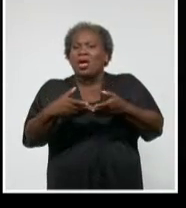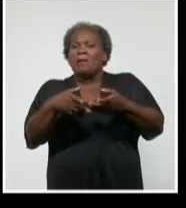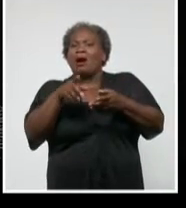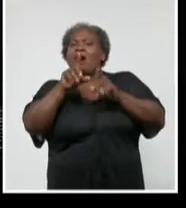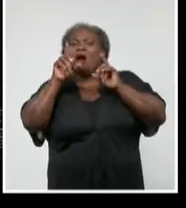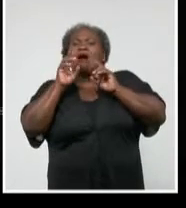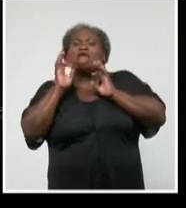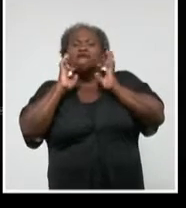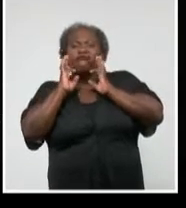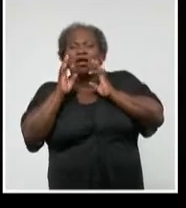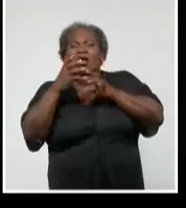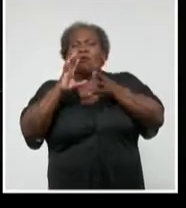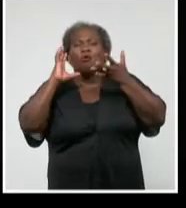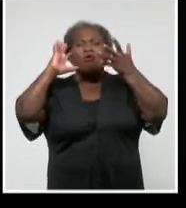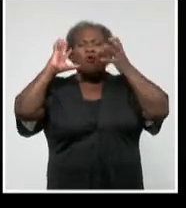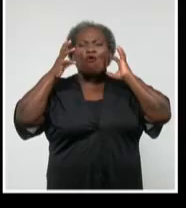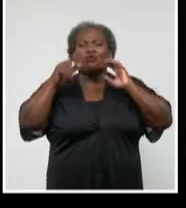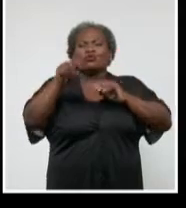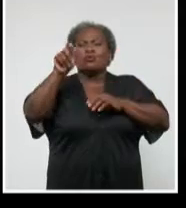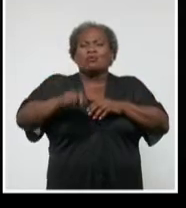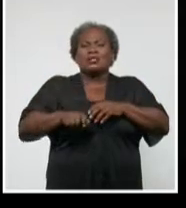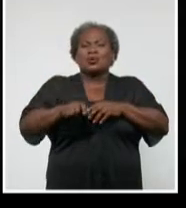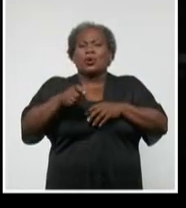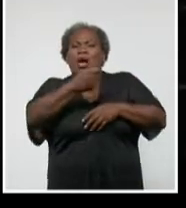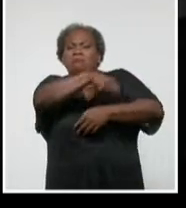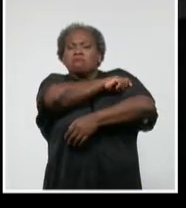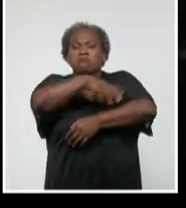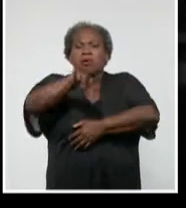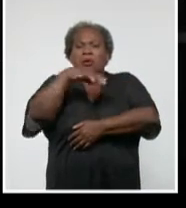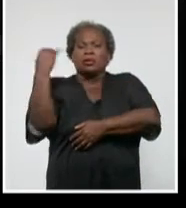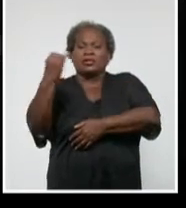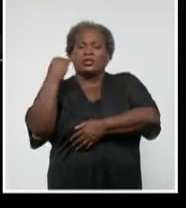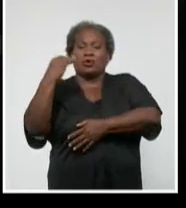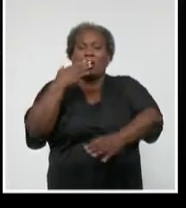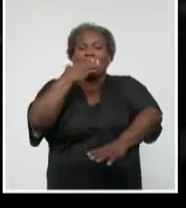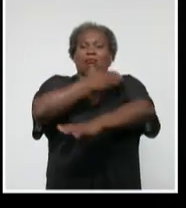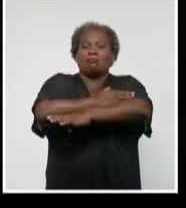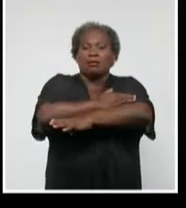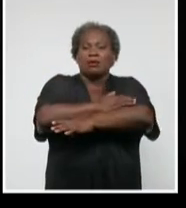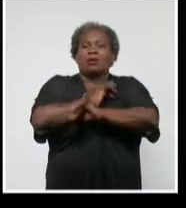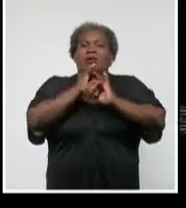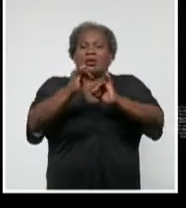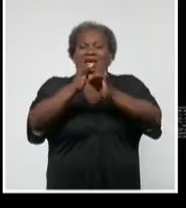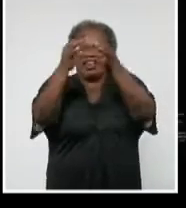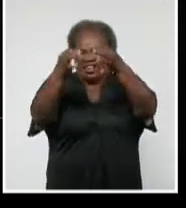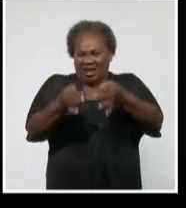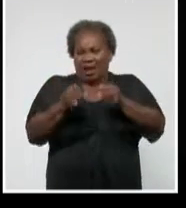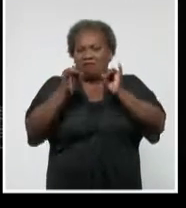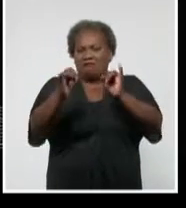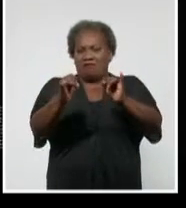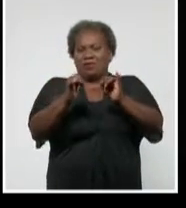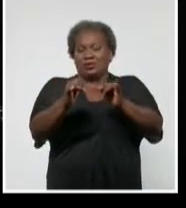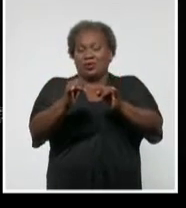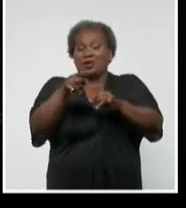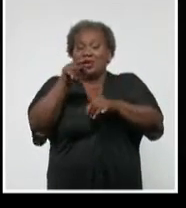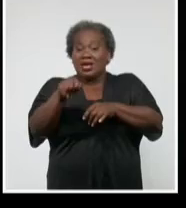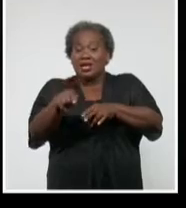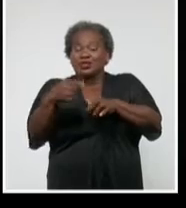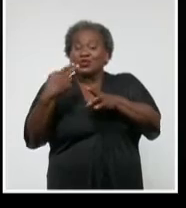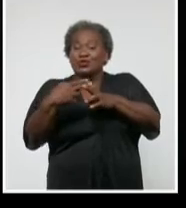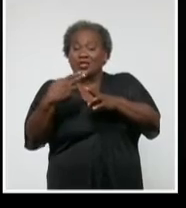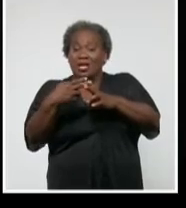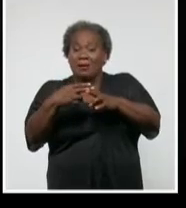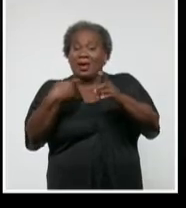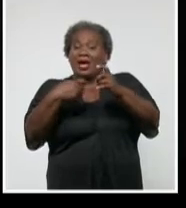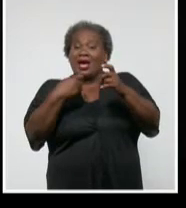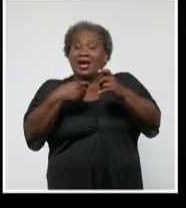y la confusión de la opinión pública internacional limitan el acceso real a la información, como expresión de la guerra mediática empleada para